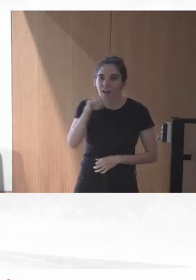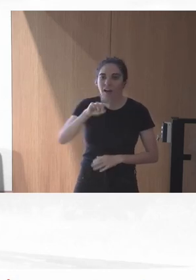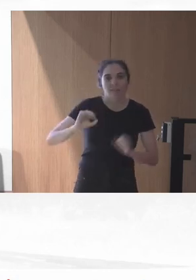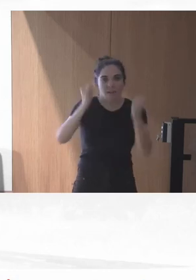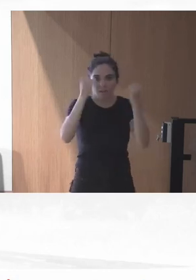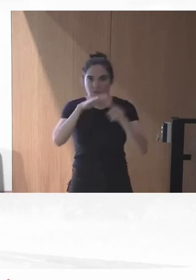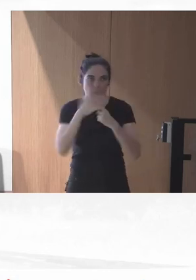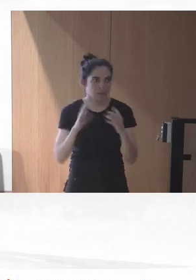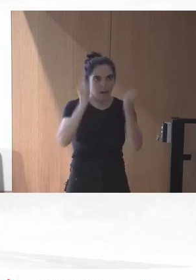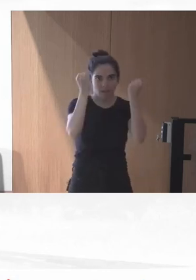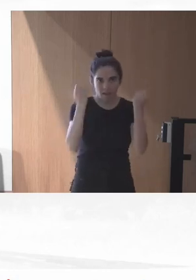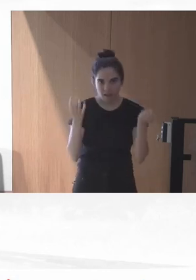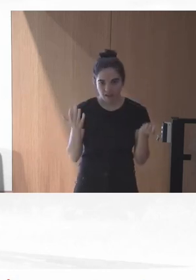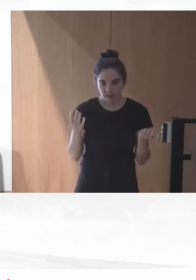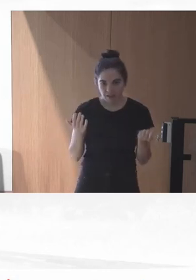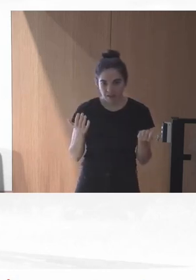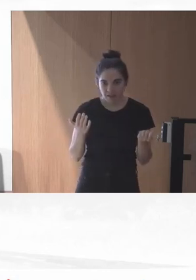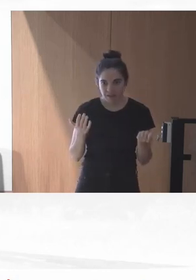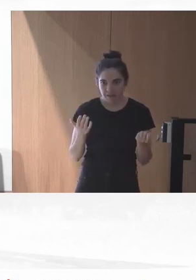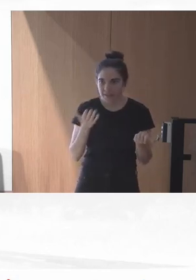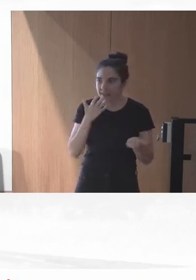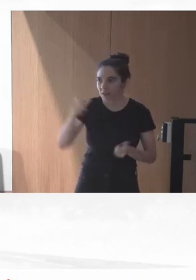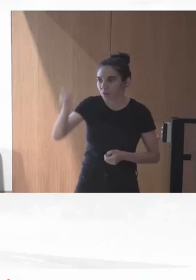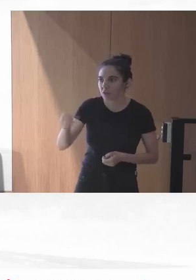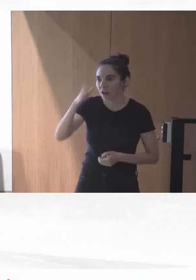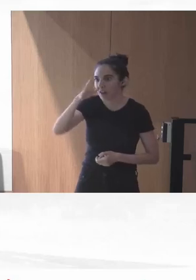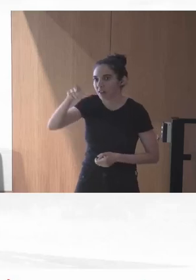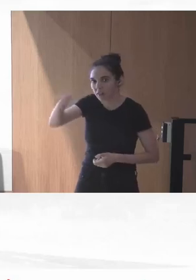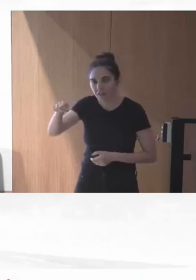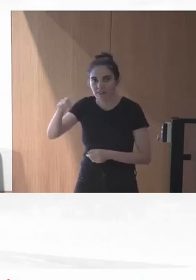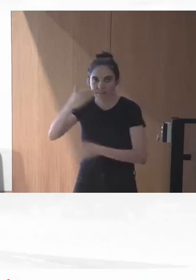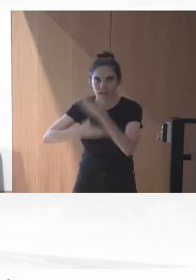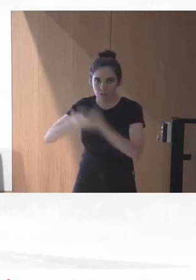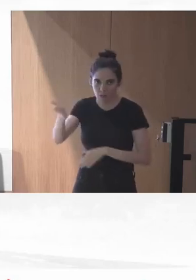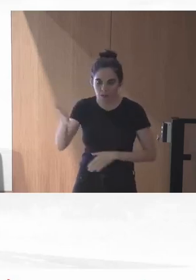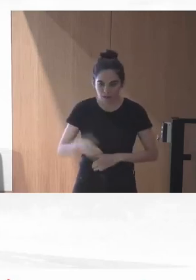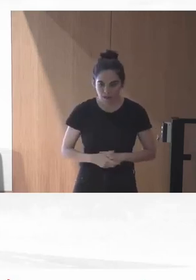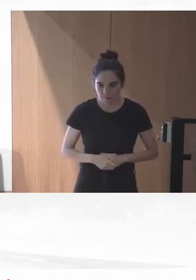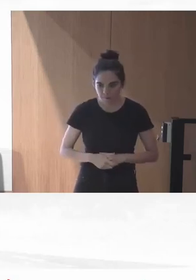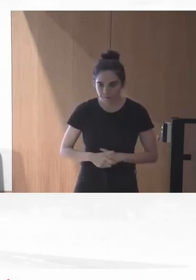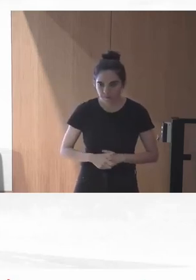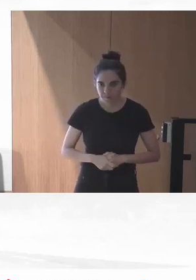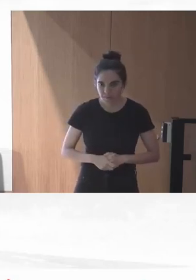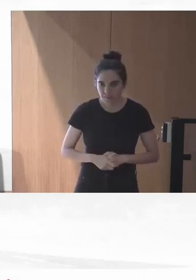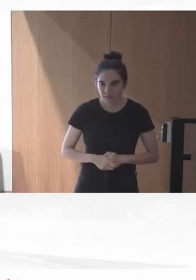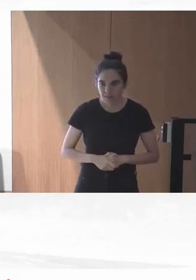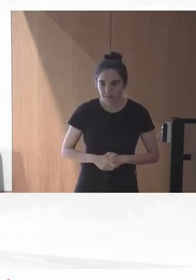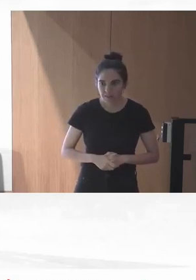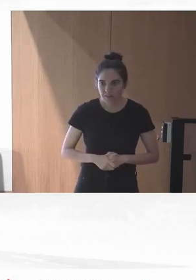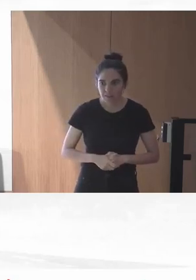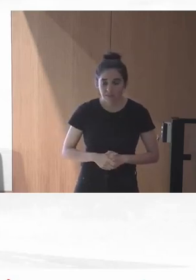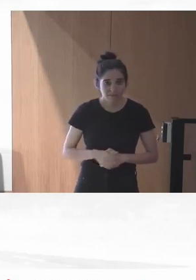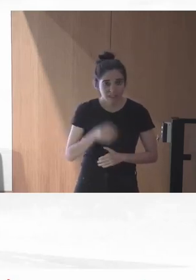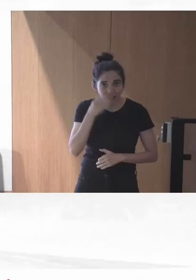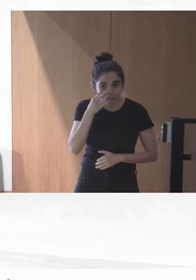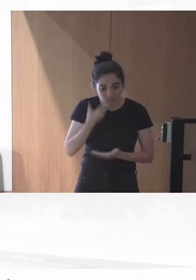veces para los acusados con discapacidad, ¿no? Que están involucrados en procesos. Pero esto es exactamente lo que hemos